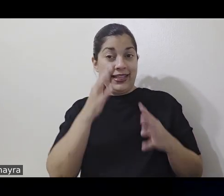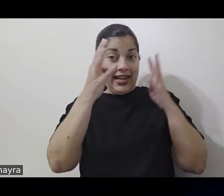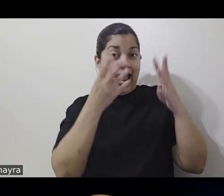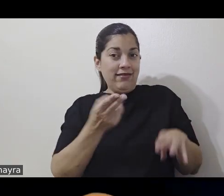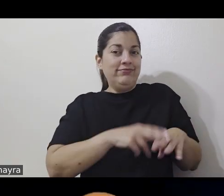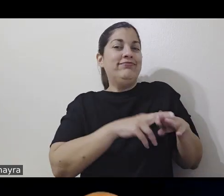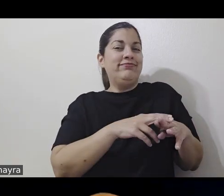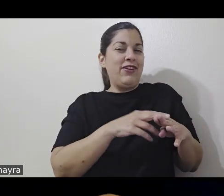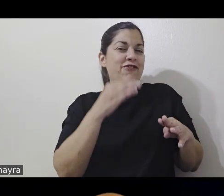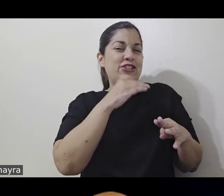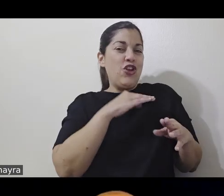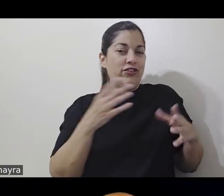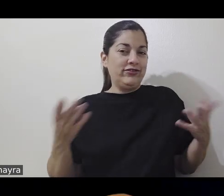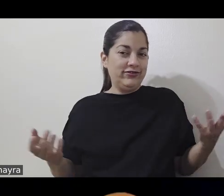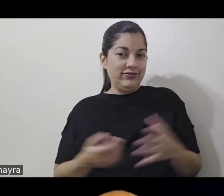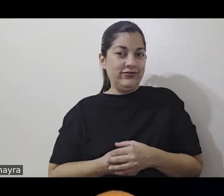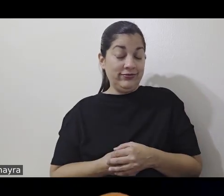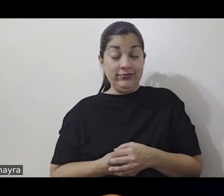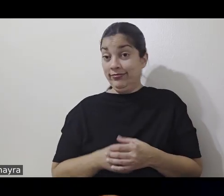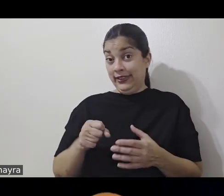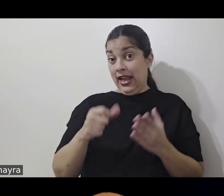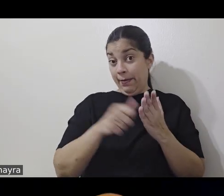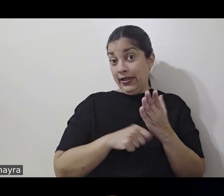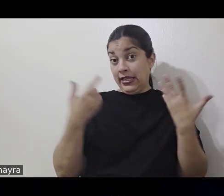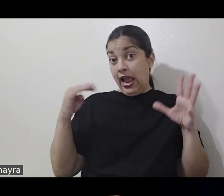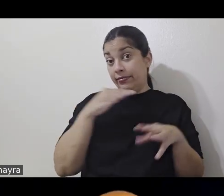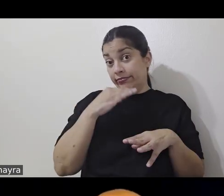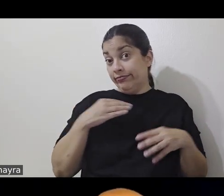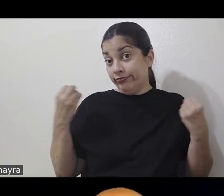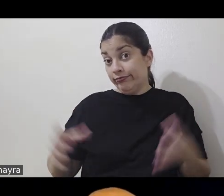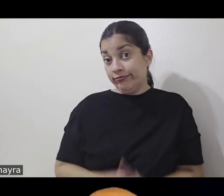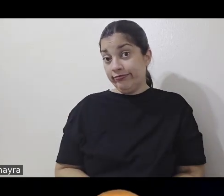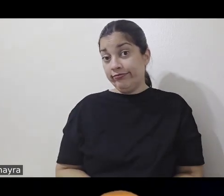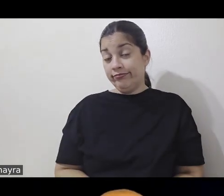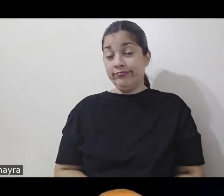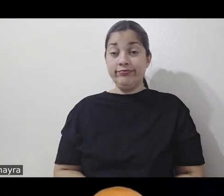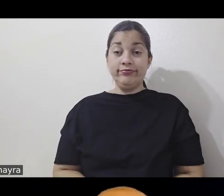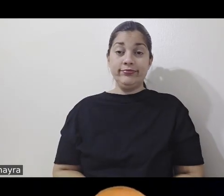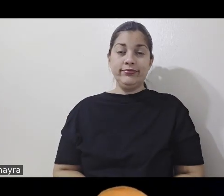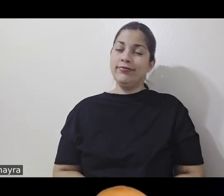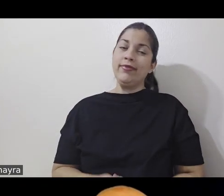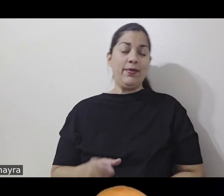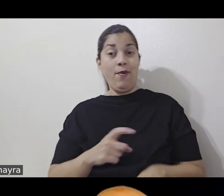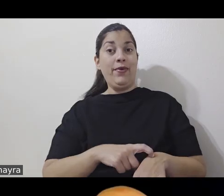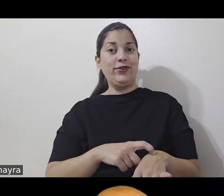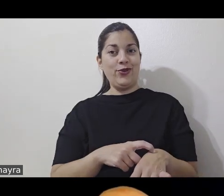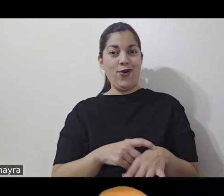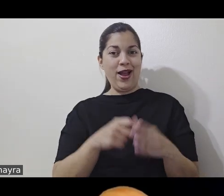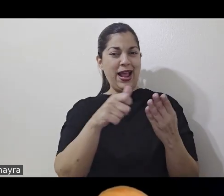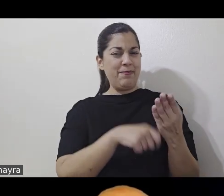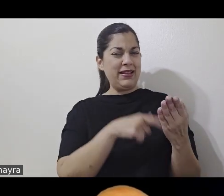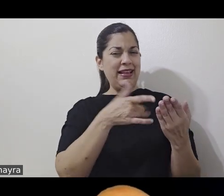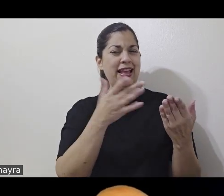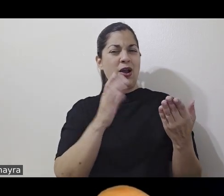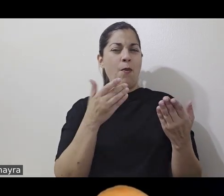existe. Exacto, claro, porque ya las carpetas vienen con ficción. Ajá, mucha ficción. Sí, porque de momento la carpeta es un poco